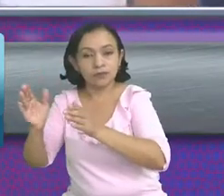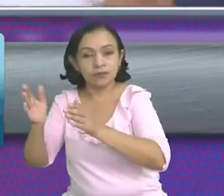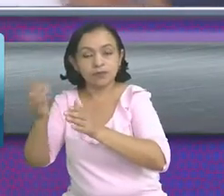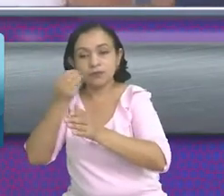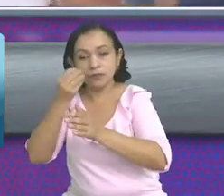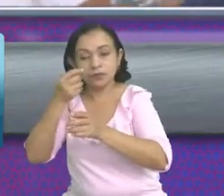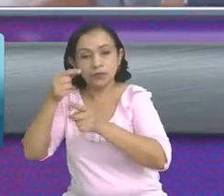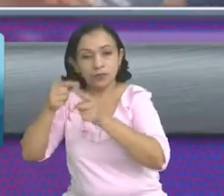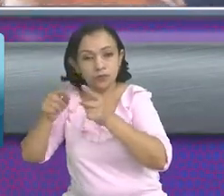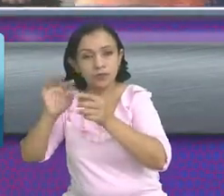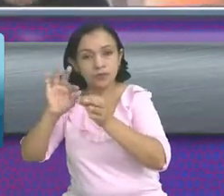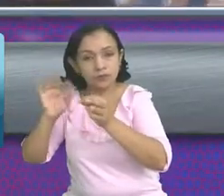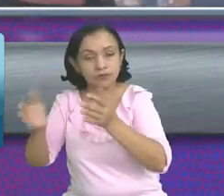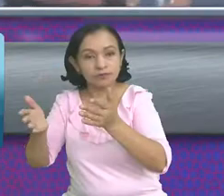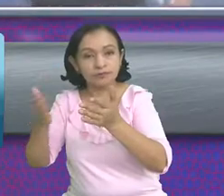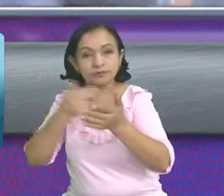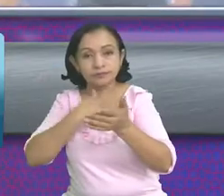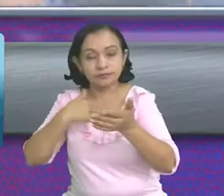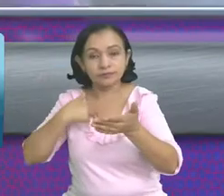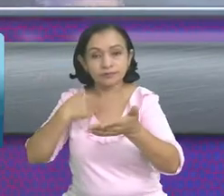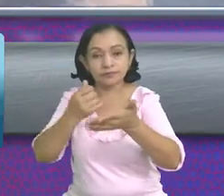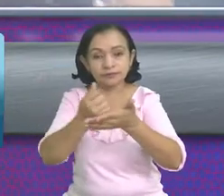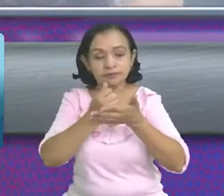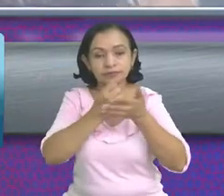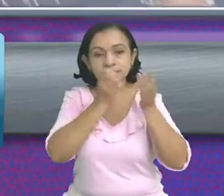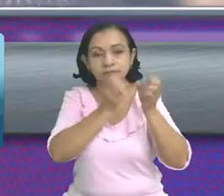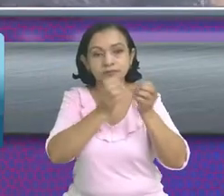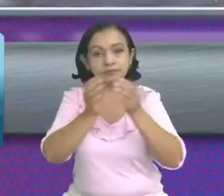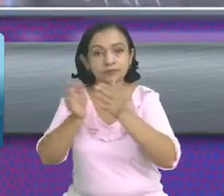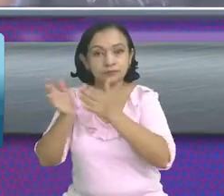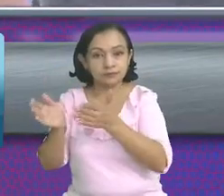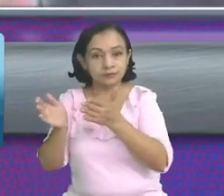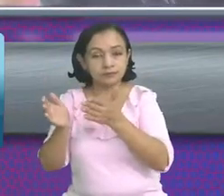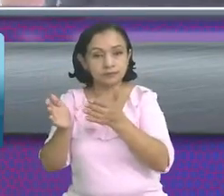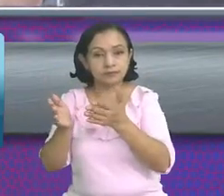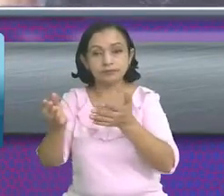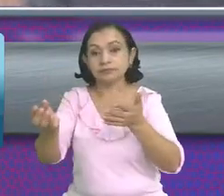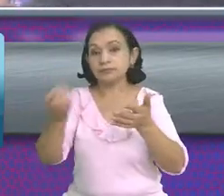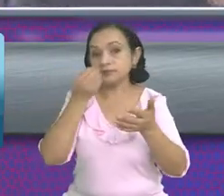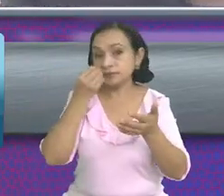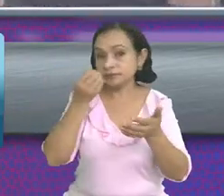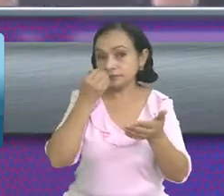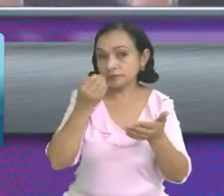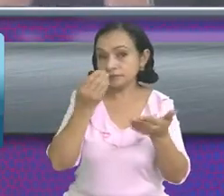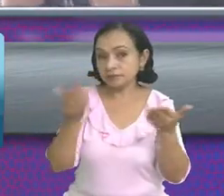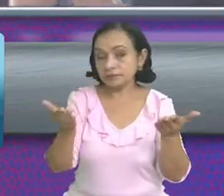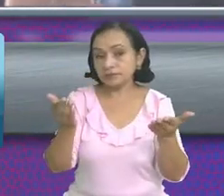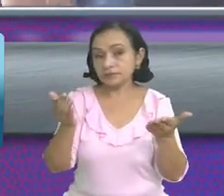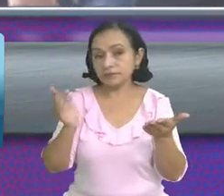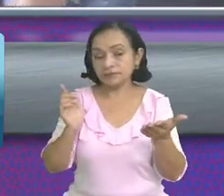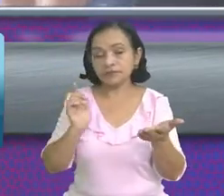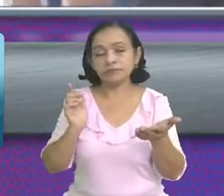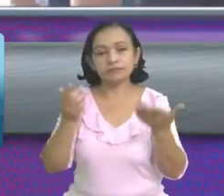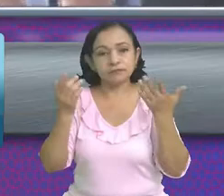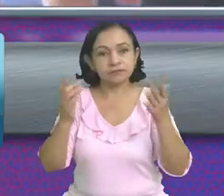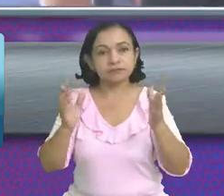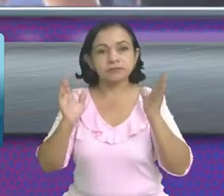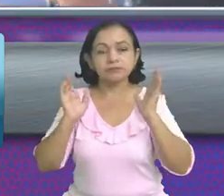pequeña porción de fruta. Eso hace de que sea armonioso, de que él se alimente y tenga los frutos